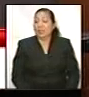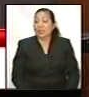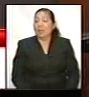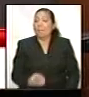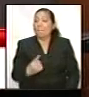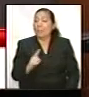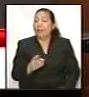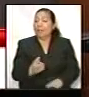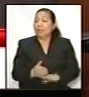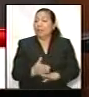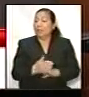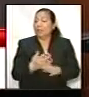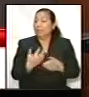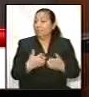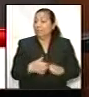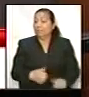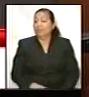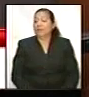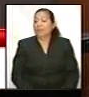para el desarrollo industrial